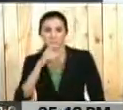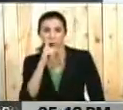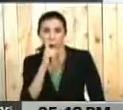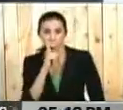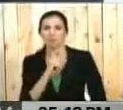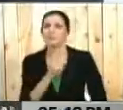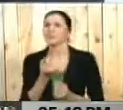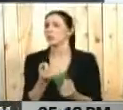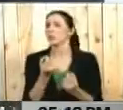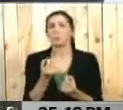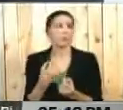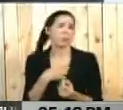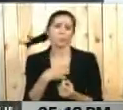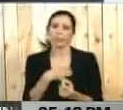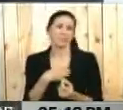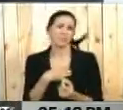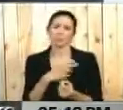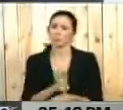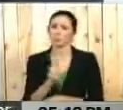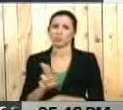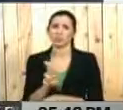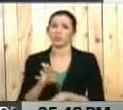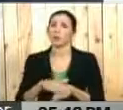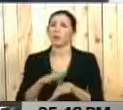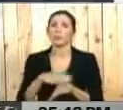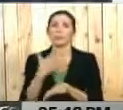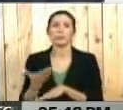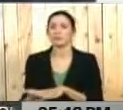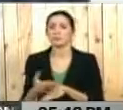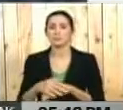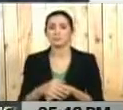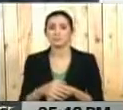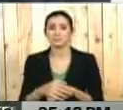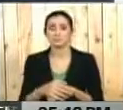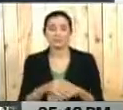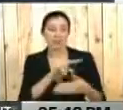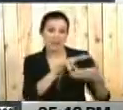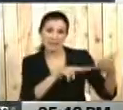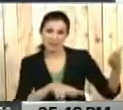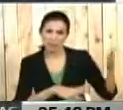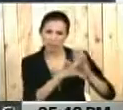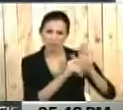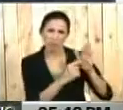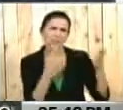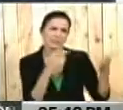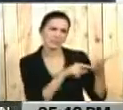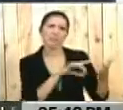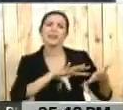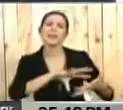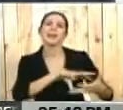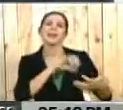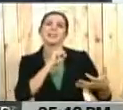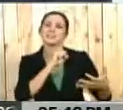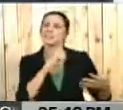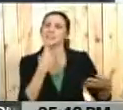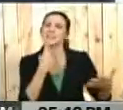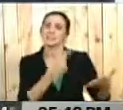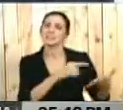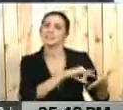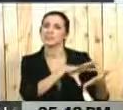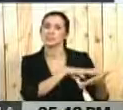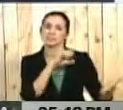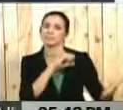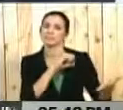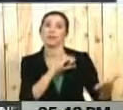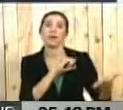se dio ni se iba a dar, entre otras razones, porque la lectura constitucional era parcializada.